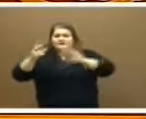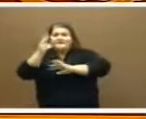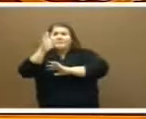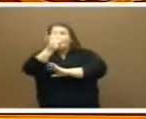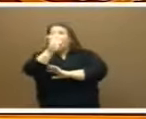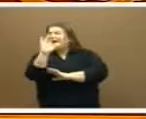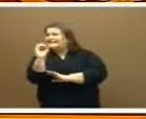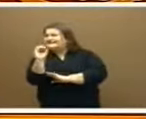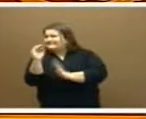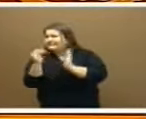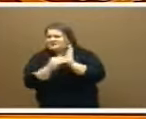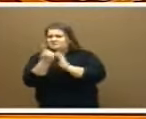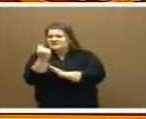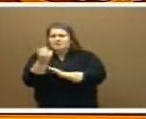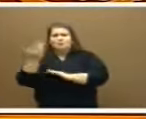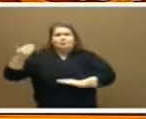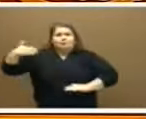Desde UCD